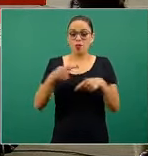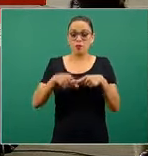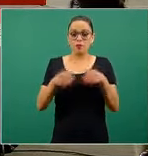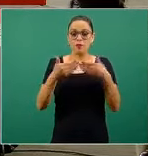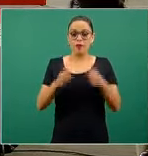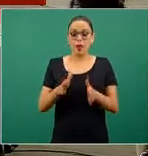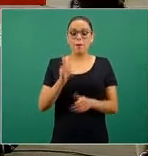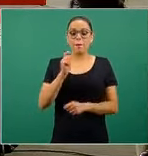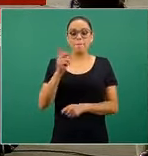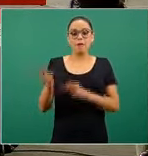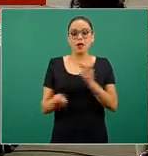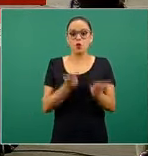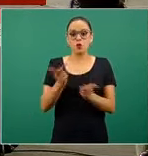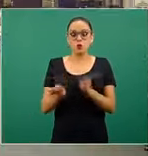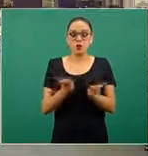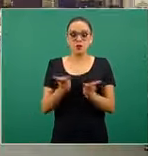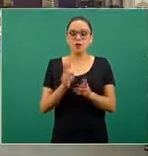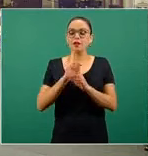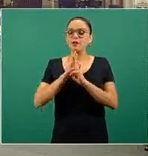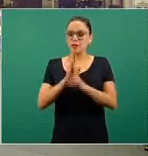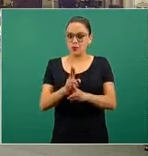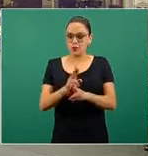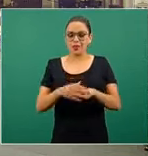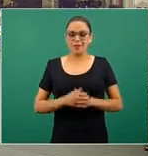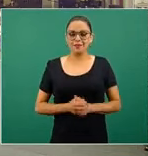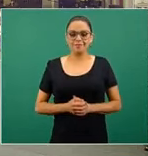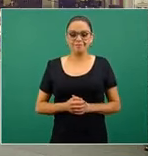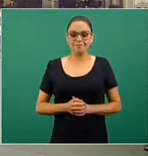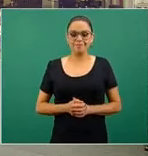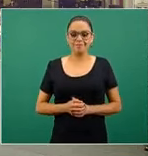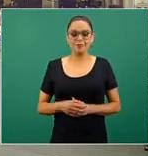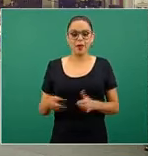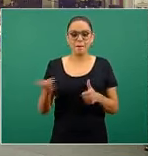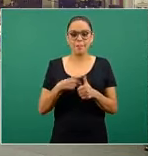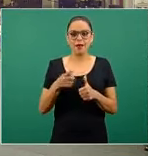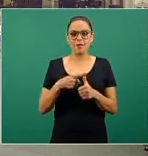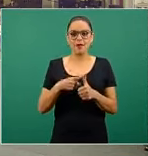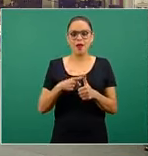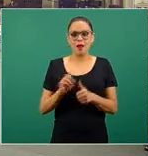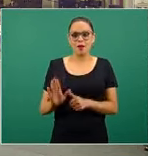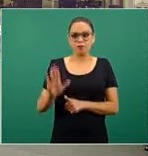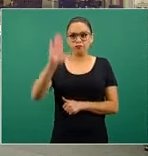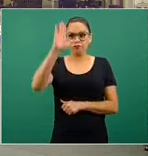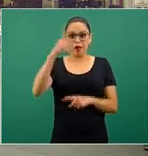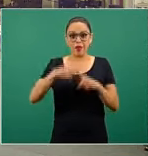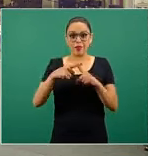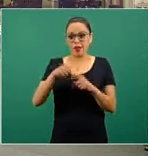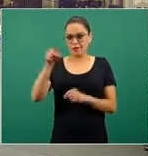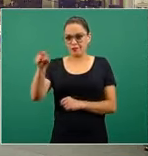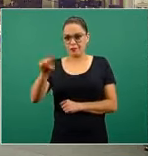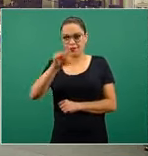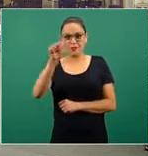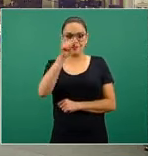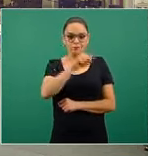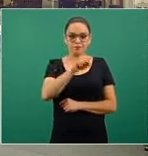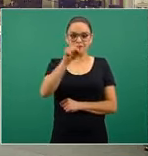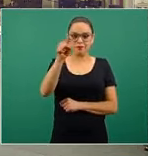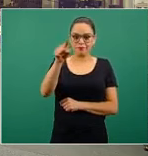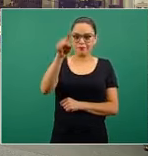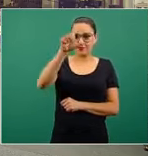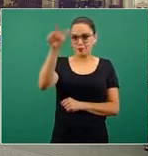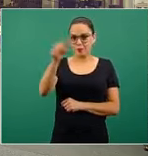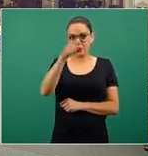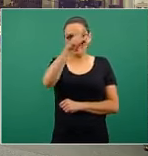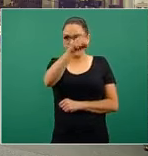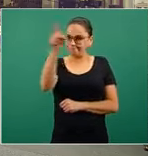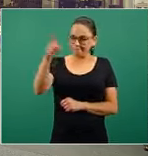con preguntas y respuestas. Levantaron primero la mano de este lado, vamos a cruzar a este lado, luego regresamos para acá y luego